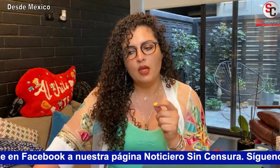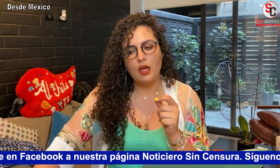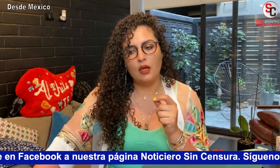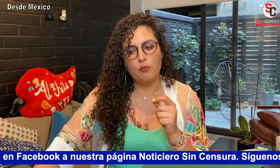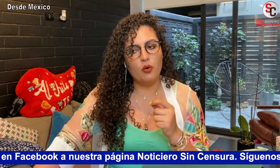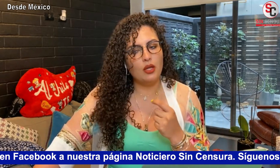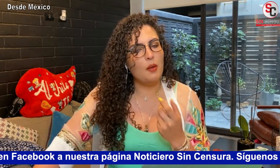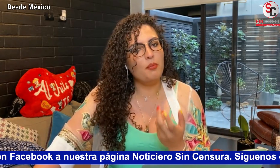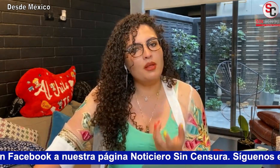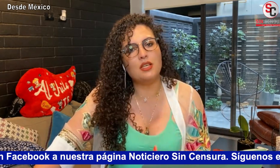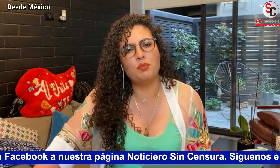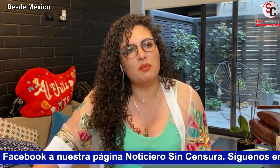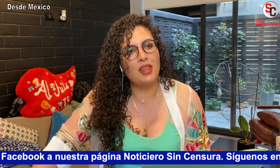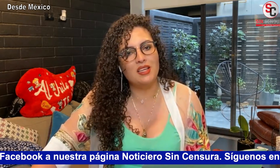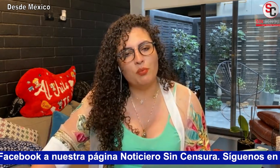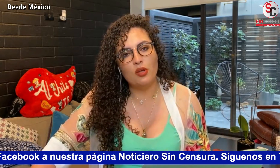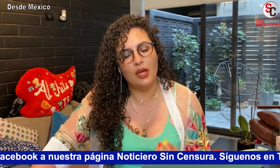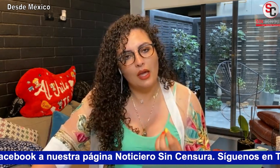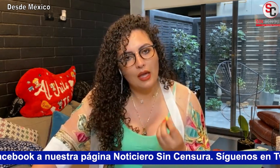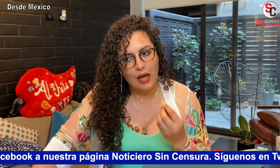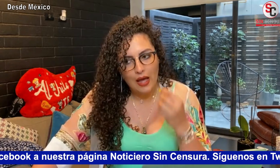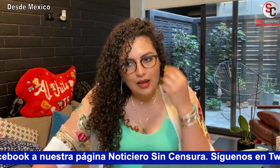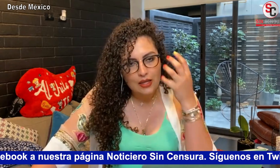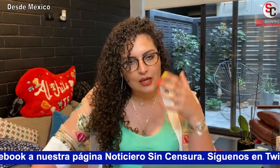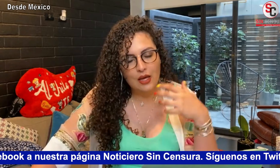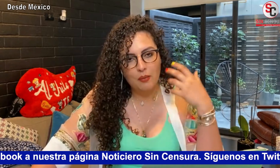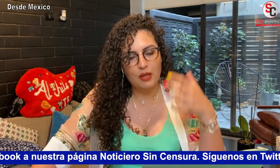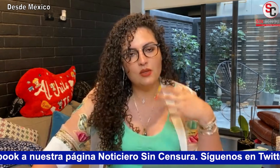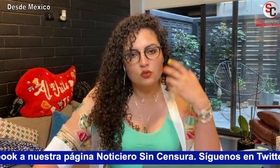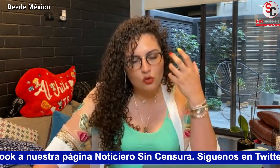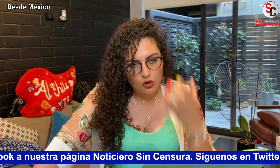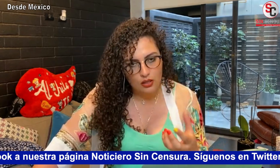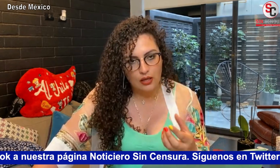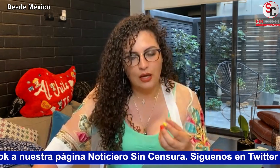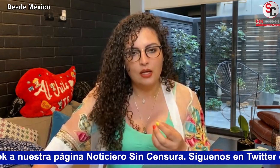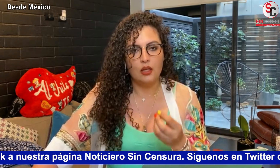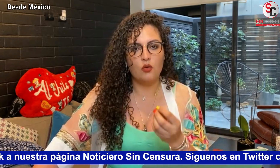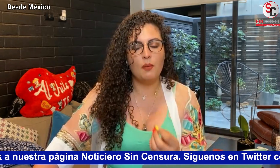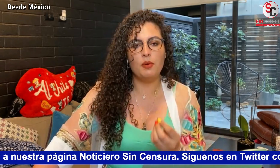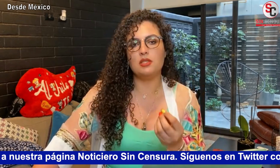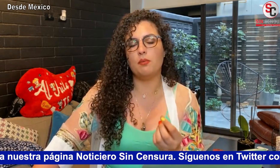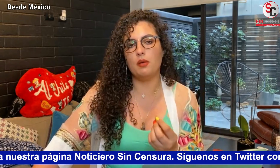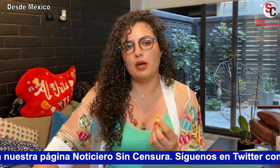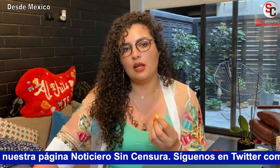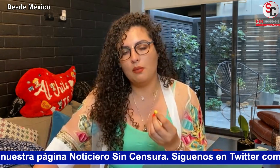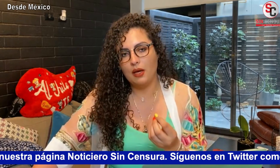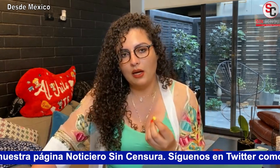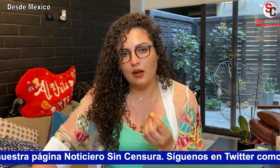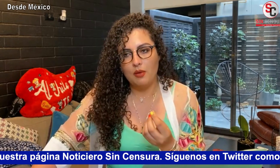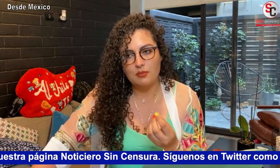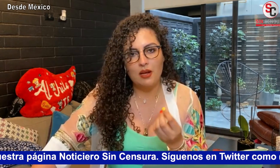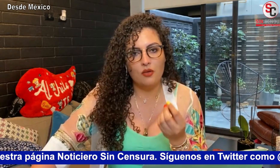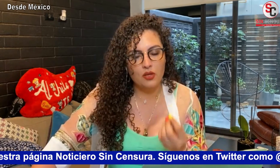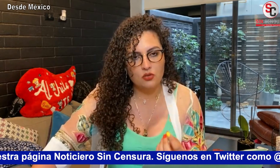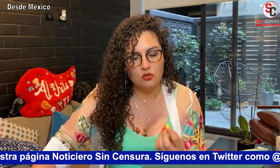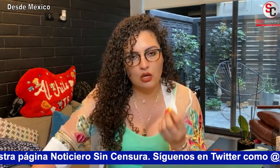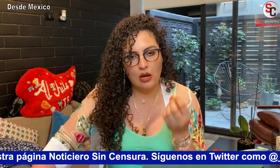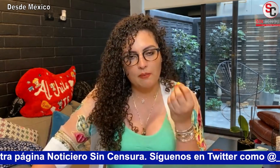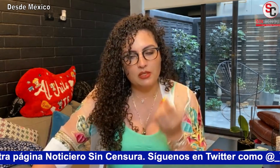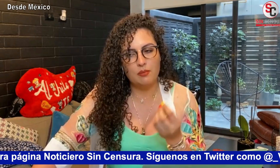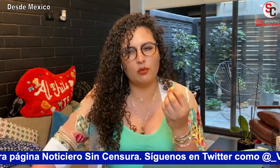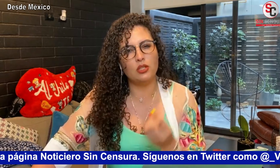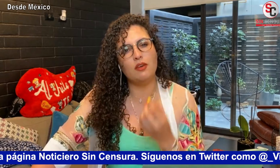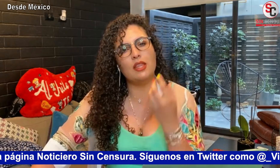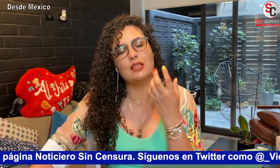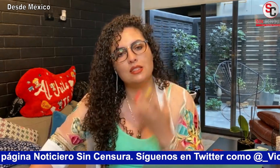parte, ¿por qué empresas privadas? ¿Por qué a alguien cabría en su lógica que una empresa privada le va a generar más beneficios